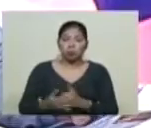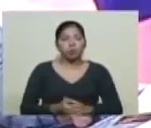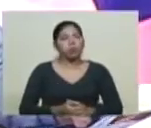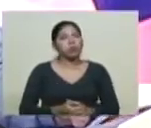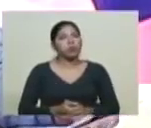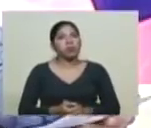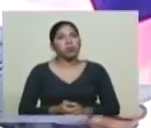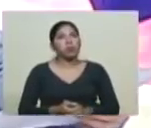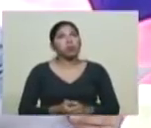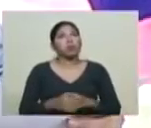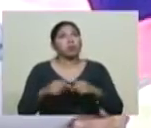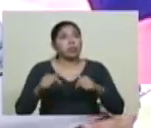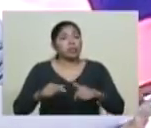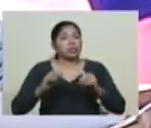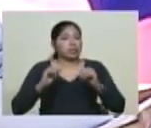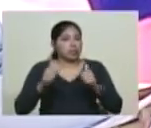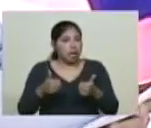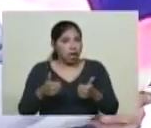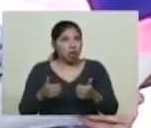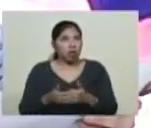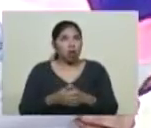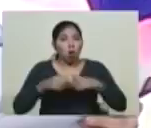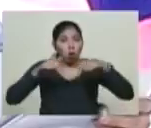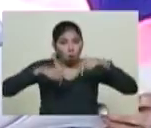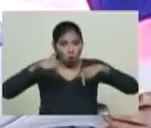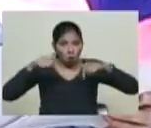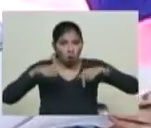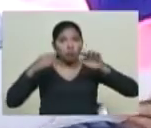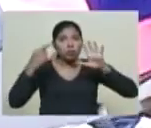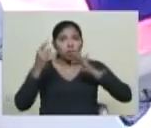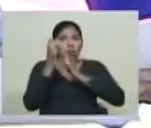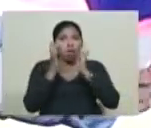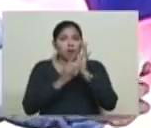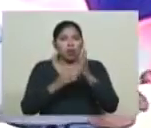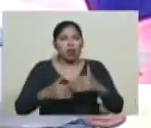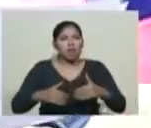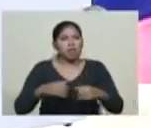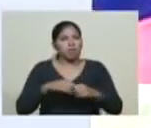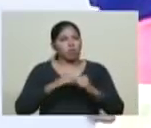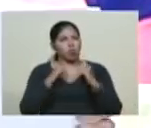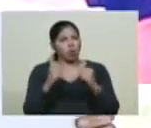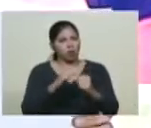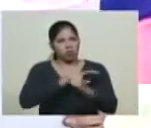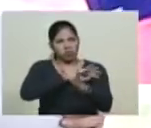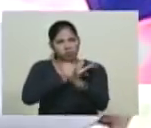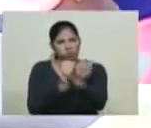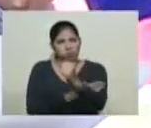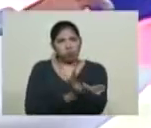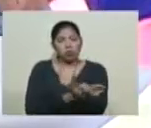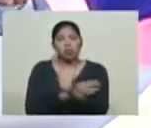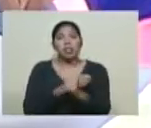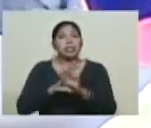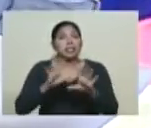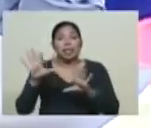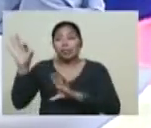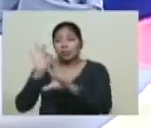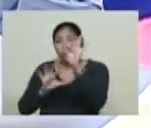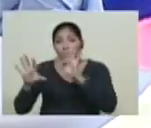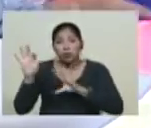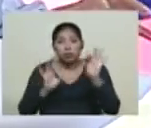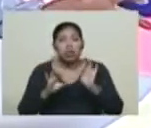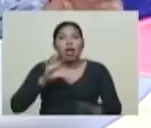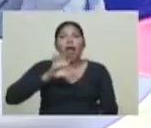despliegue se está haciendo ya desde el día de hoy con bastante fuerza, que tenemos unos estados que son priorizados, es decir,